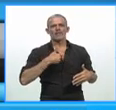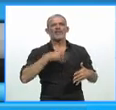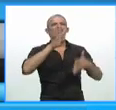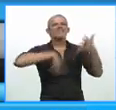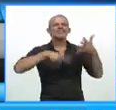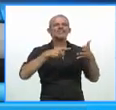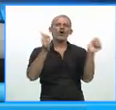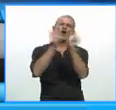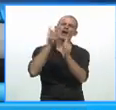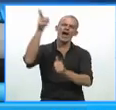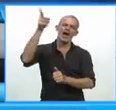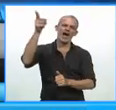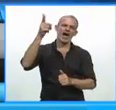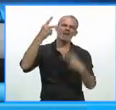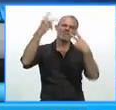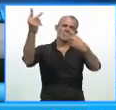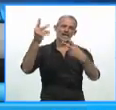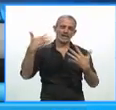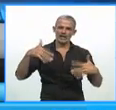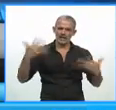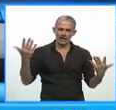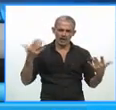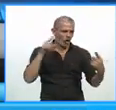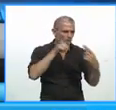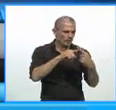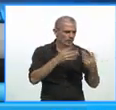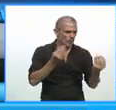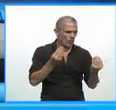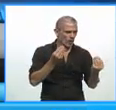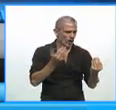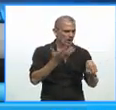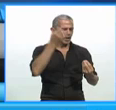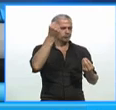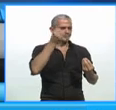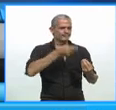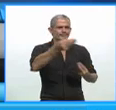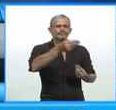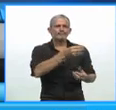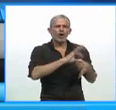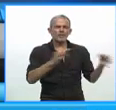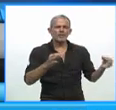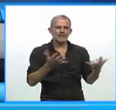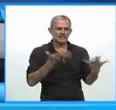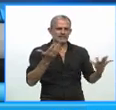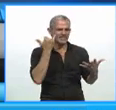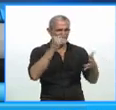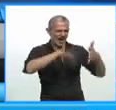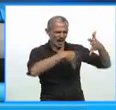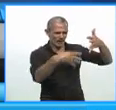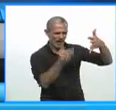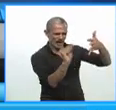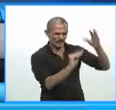para estar con él. Claro. Y nosotros teníamos un gran objetivo por delante, que era conseguir la plaza. Ya teníamos todo